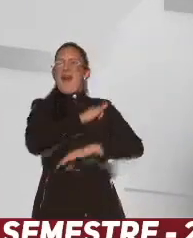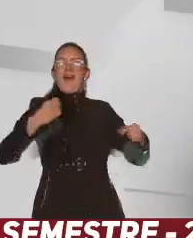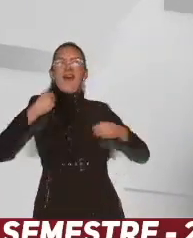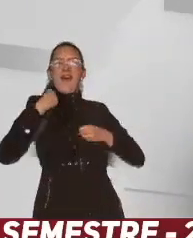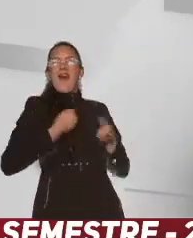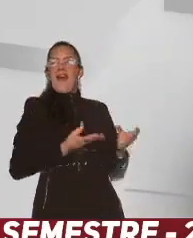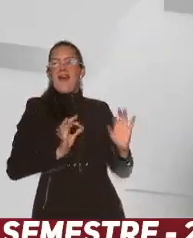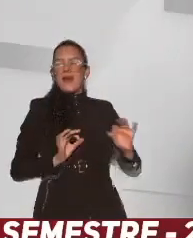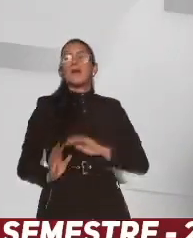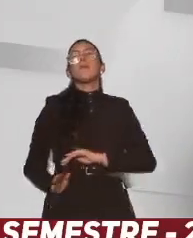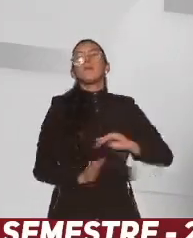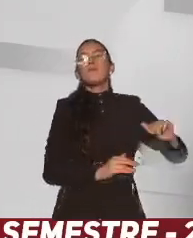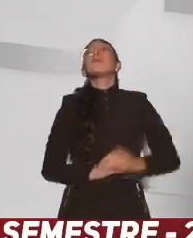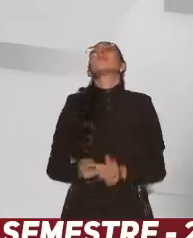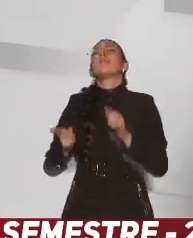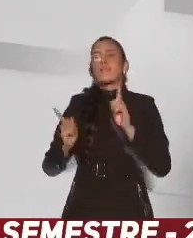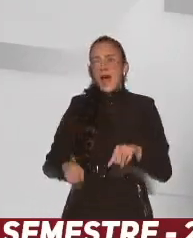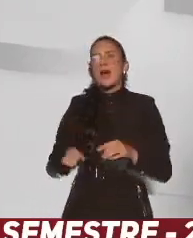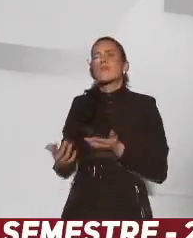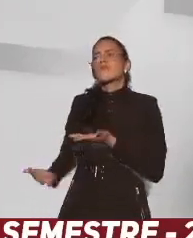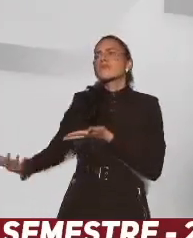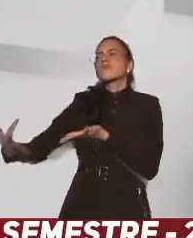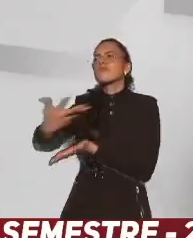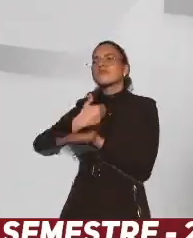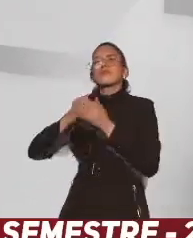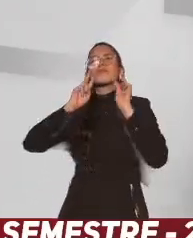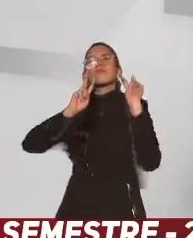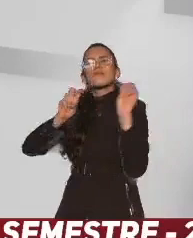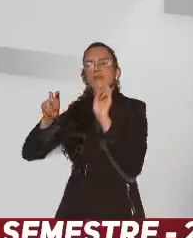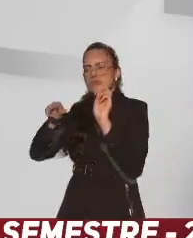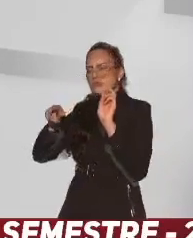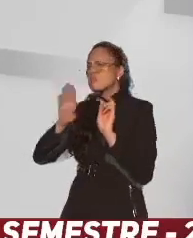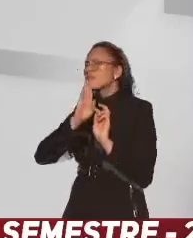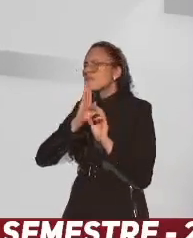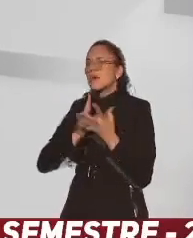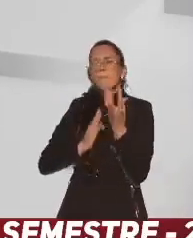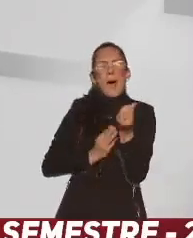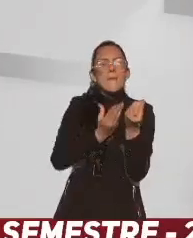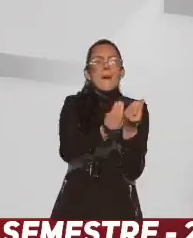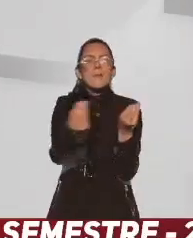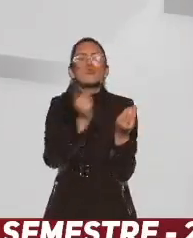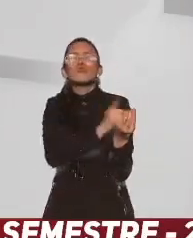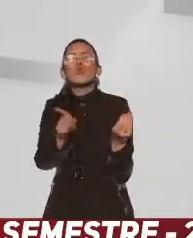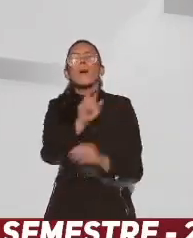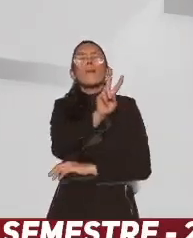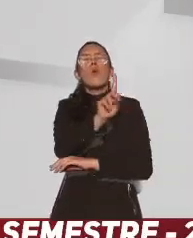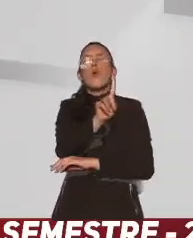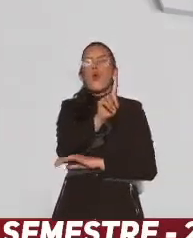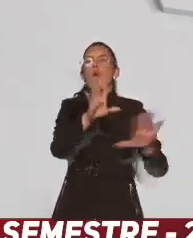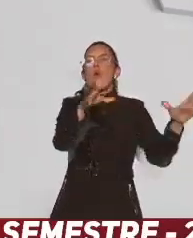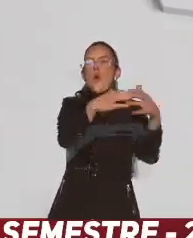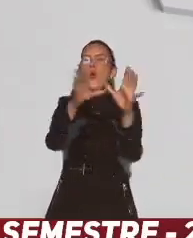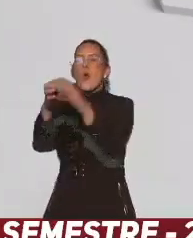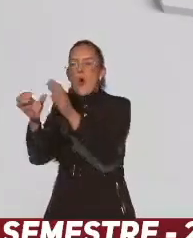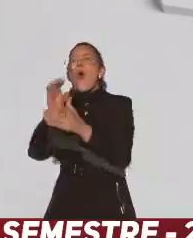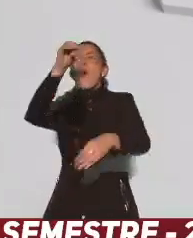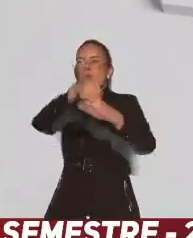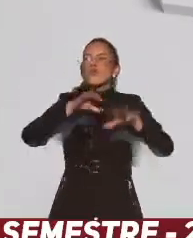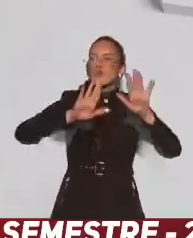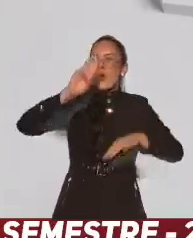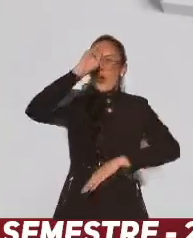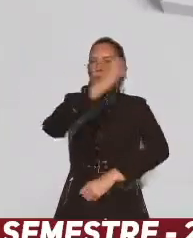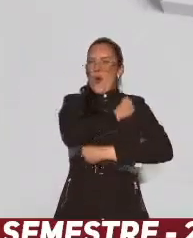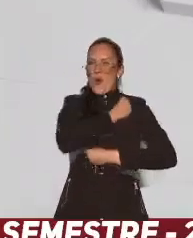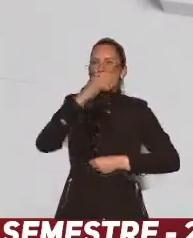de investigación desarrollados por los 21 grupos de investigación existentes dentro del Ejército Nacional que contribuyen